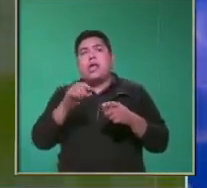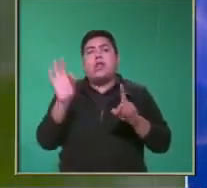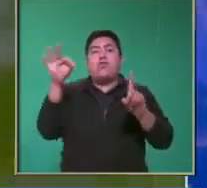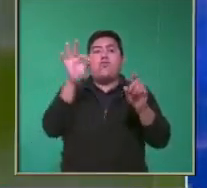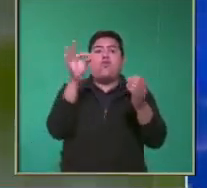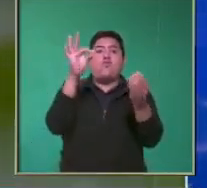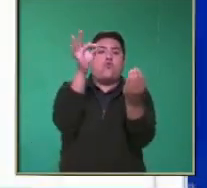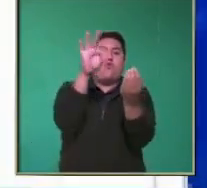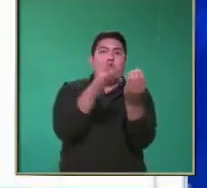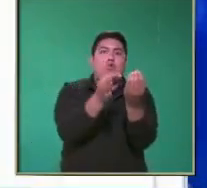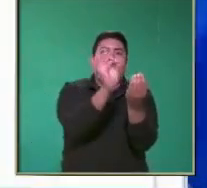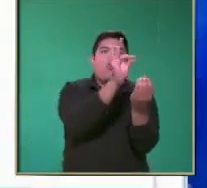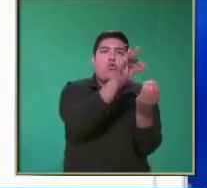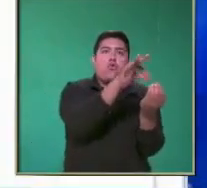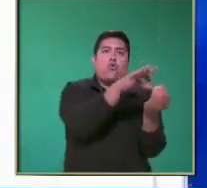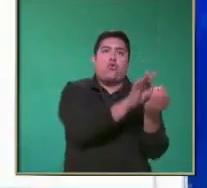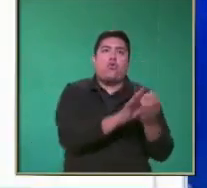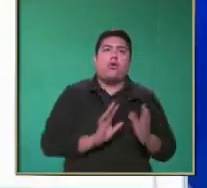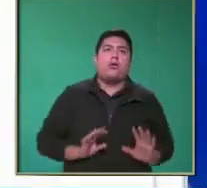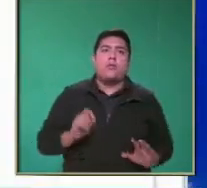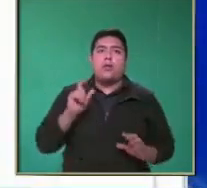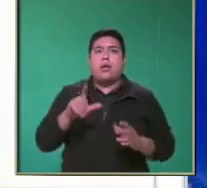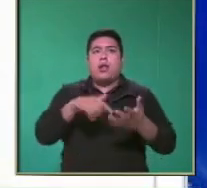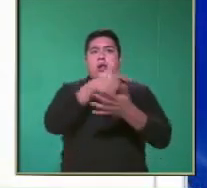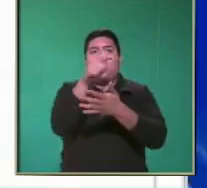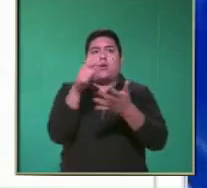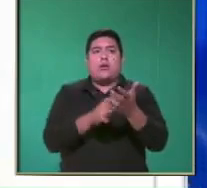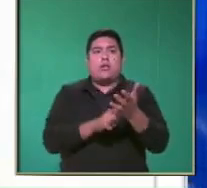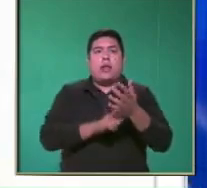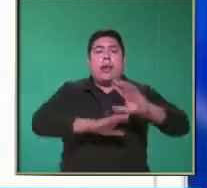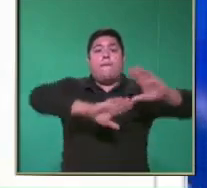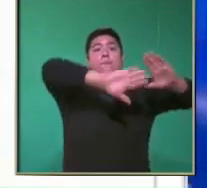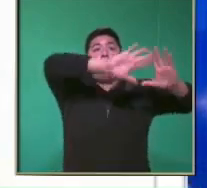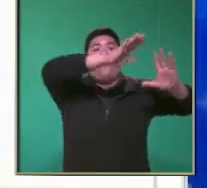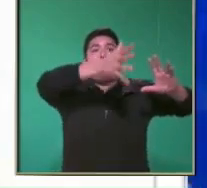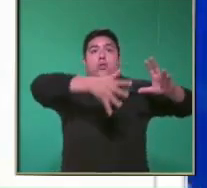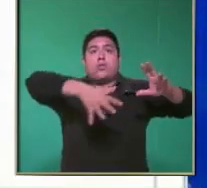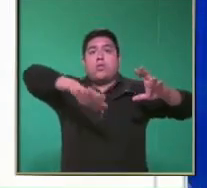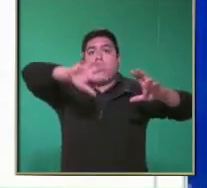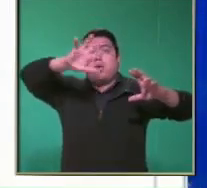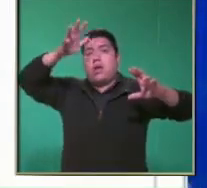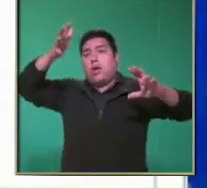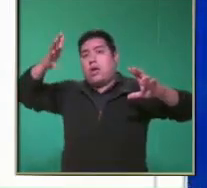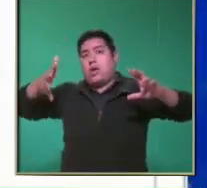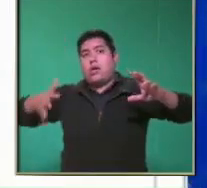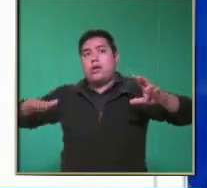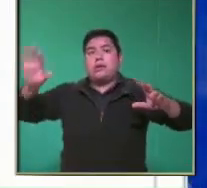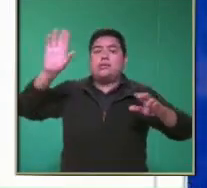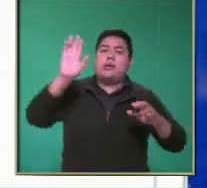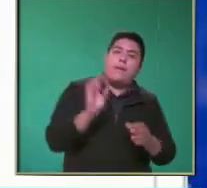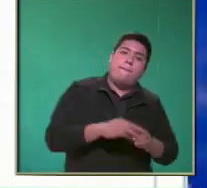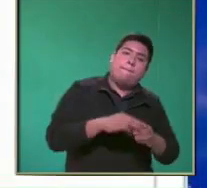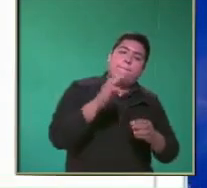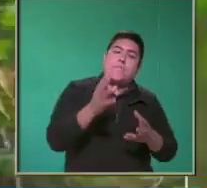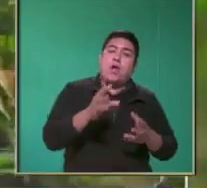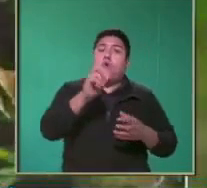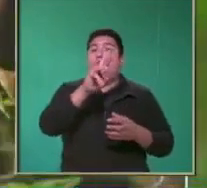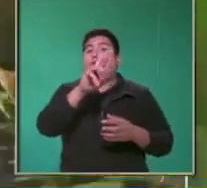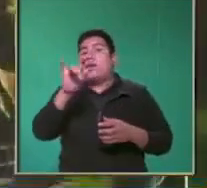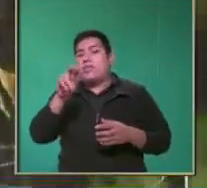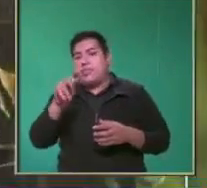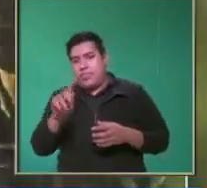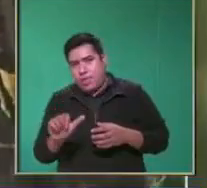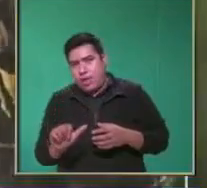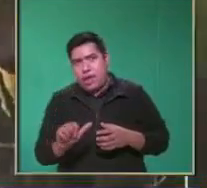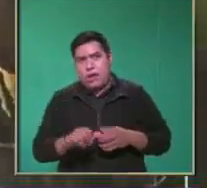cola blanca. Se localiza en la Sierra Madre Oriental, Sierra Madre del Sur y en las sierras de Chiapas.